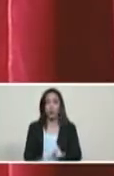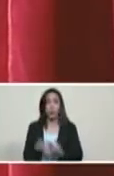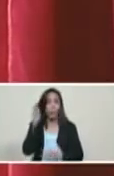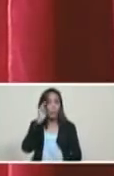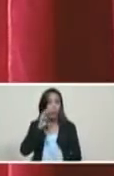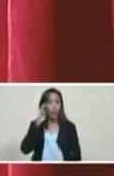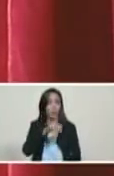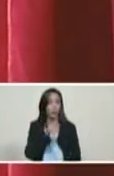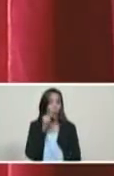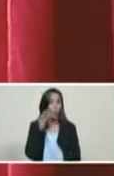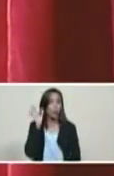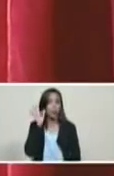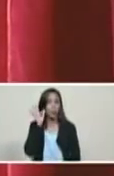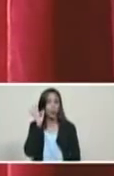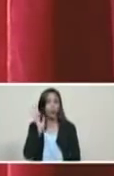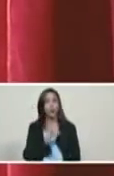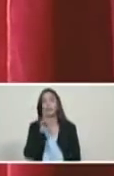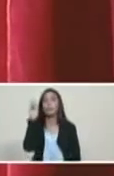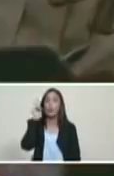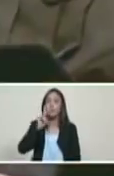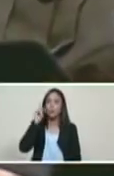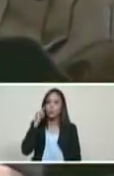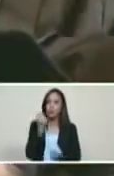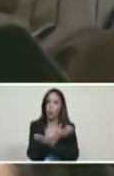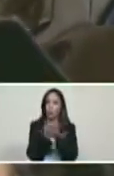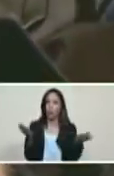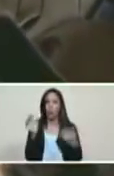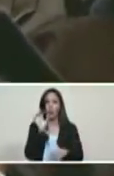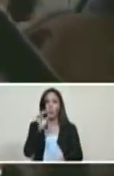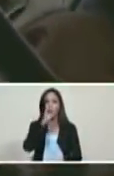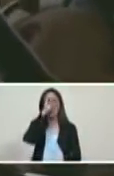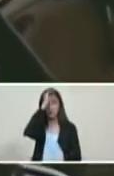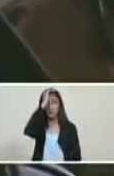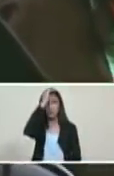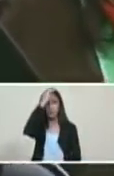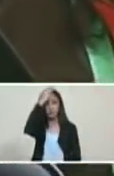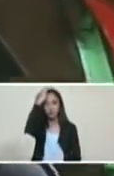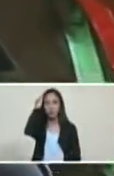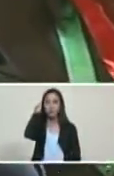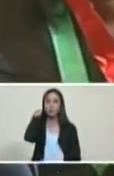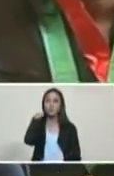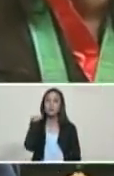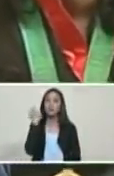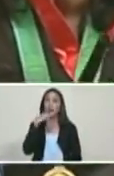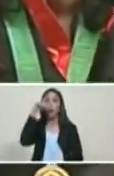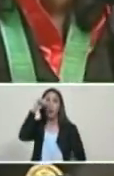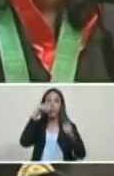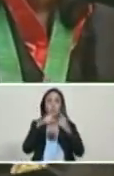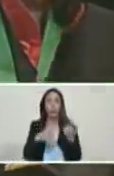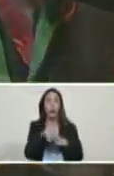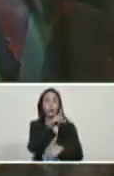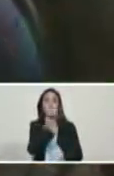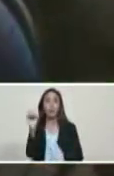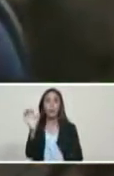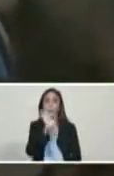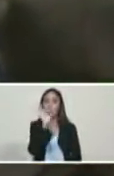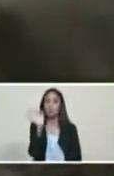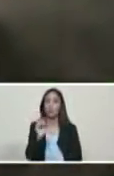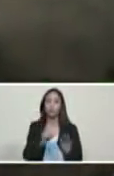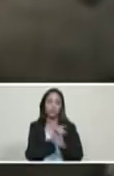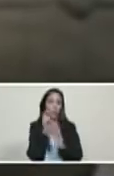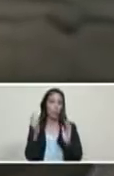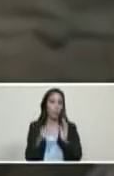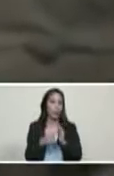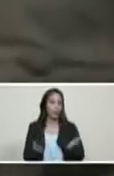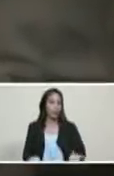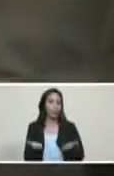Maestras, maestros, profesores, profesoras del país, a la meta del 100%.